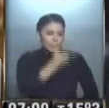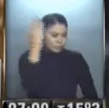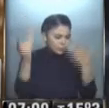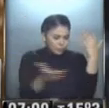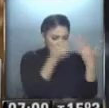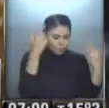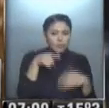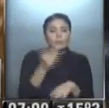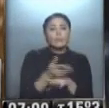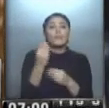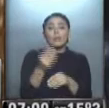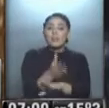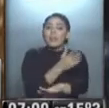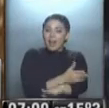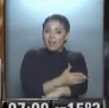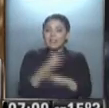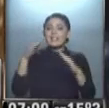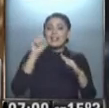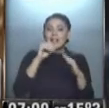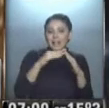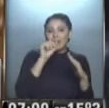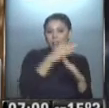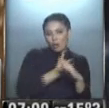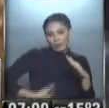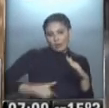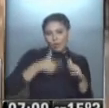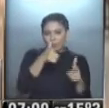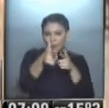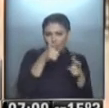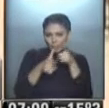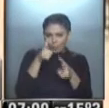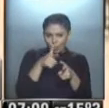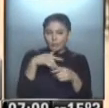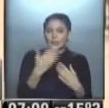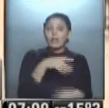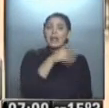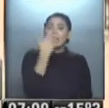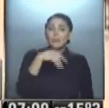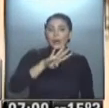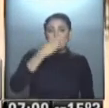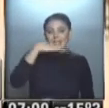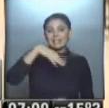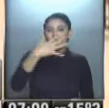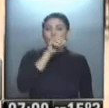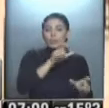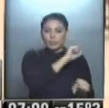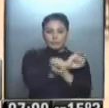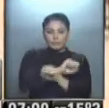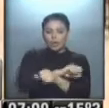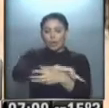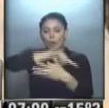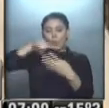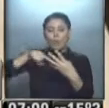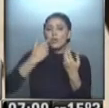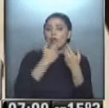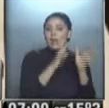el atentado contra el gobernador de santa fe antonio bonfatti ayer fueron liberados cuatro de las cinco personas que habían sido demoradas el